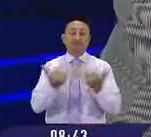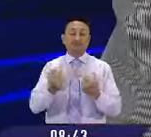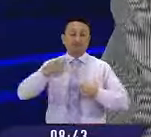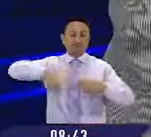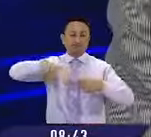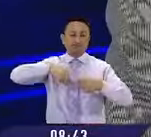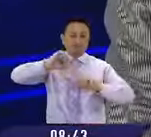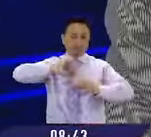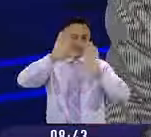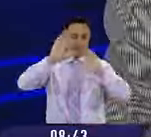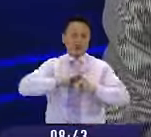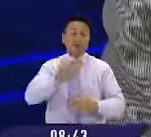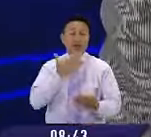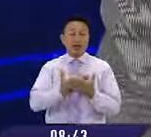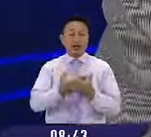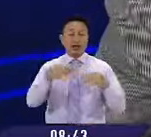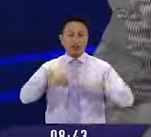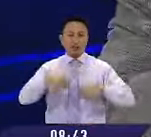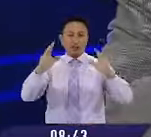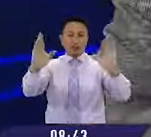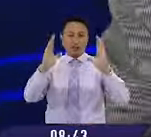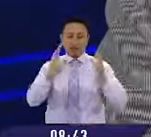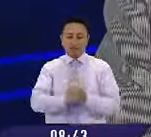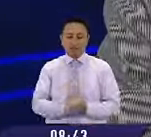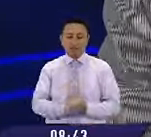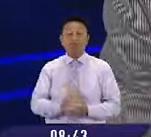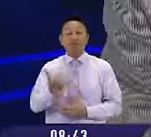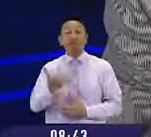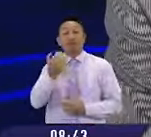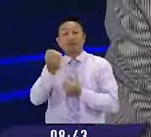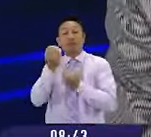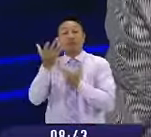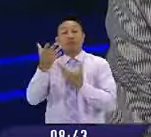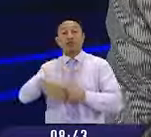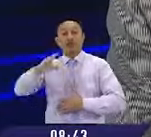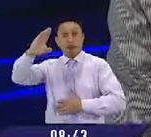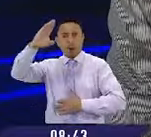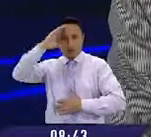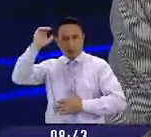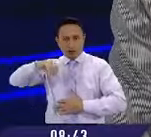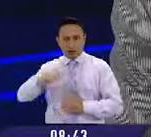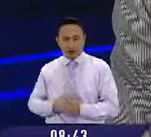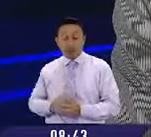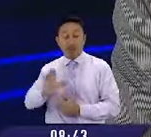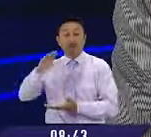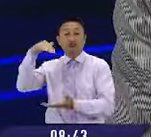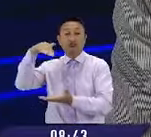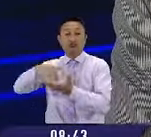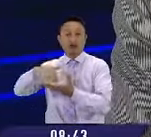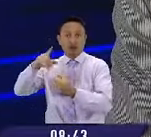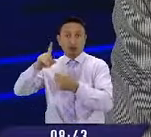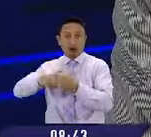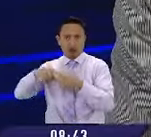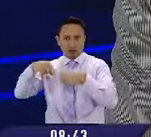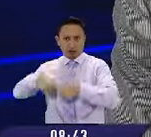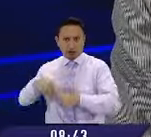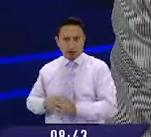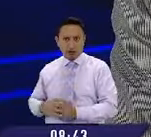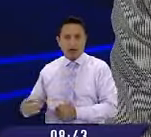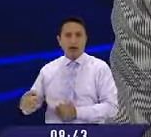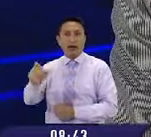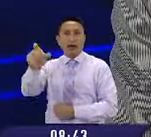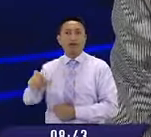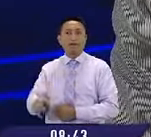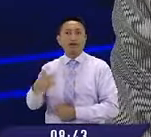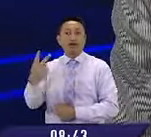esta mañana. Gracias siempre por estar con nosotros. Contarles ahora que trabajos policiales, esto en el centro de la ciudad de Quito, permitieron la aprehensión